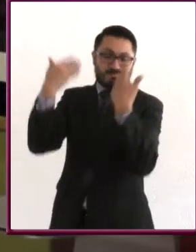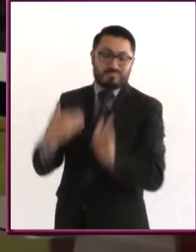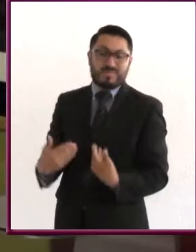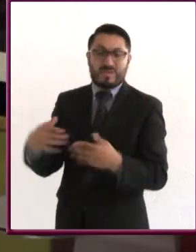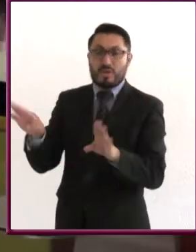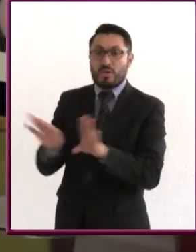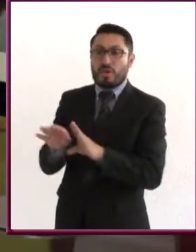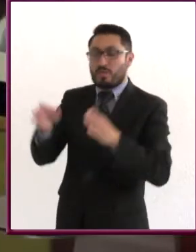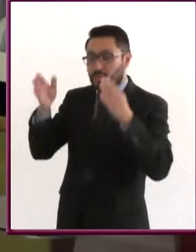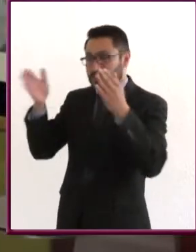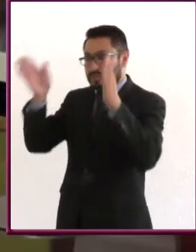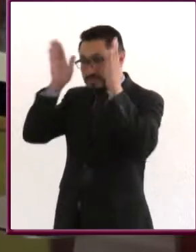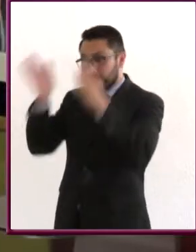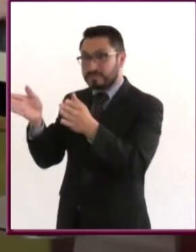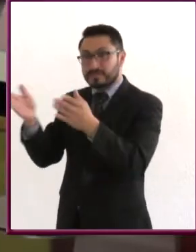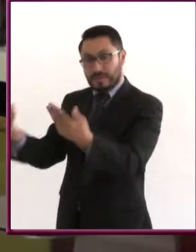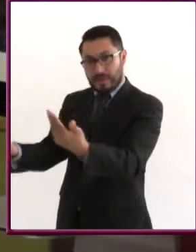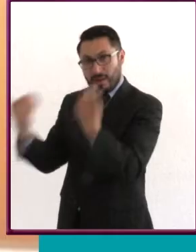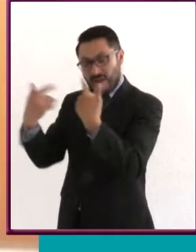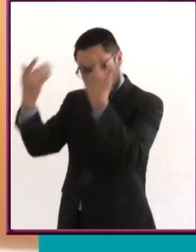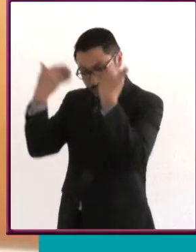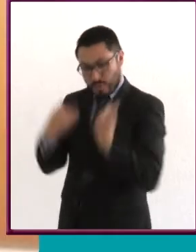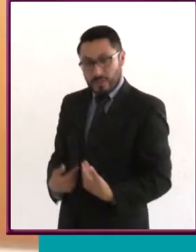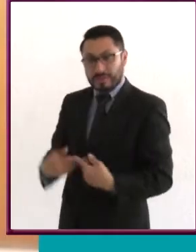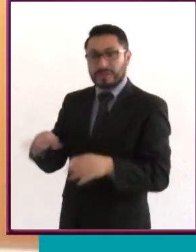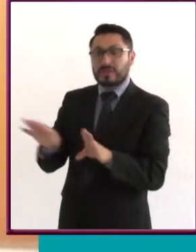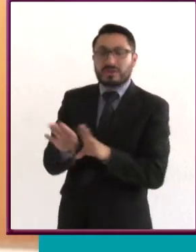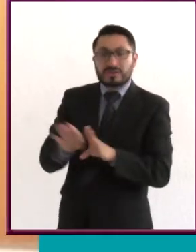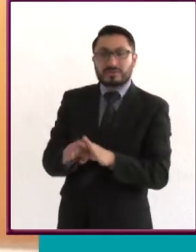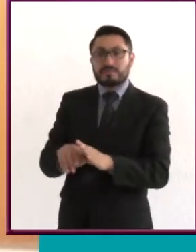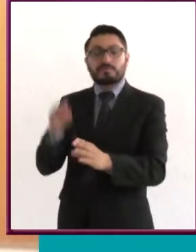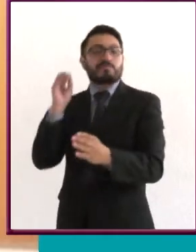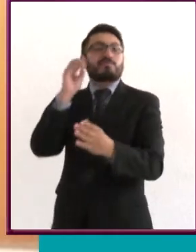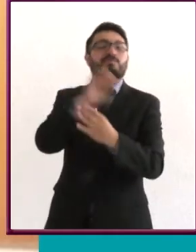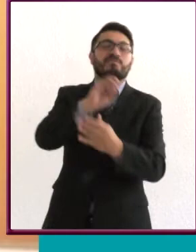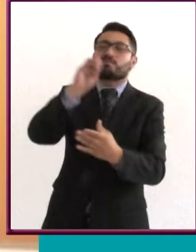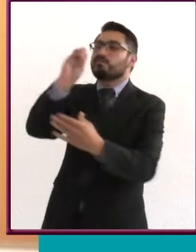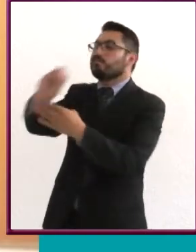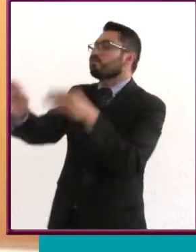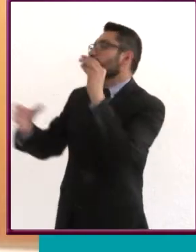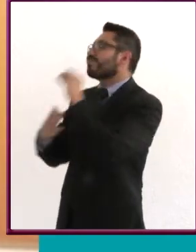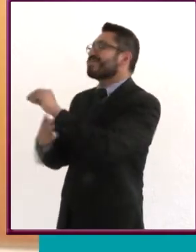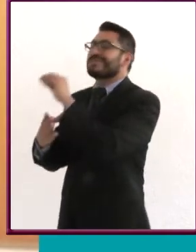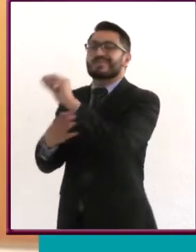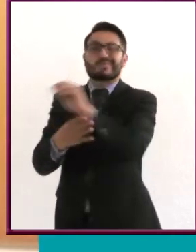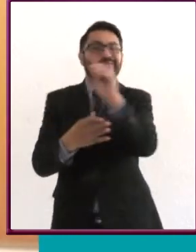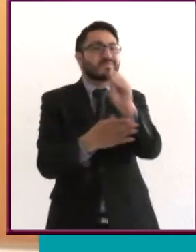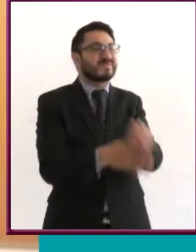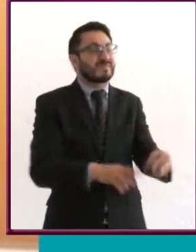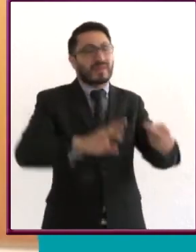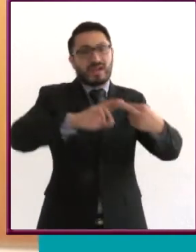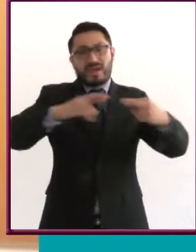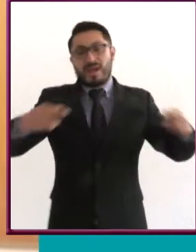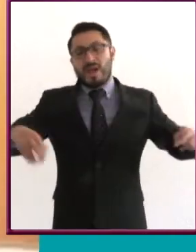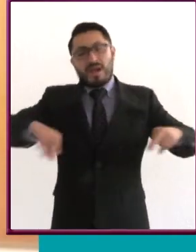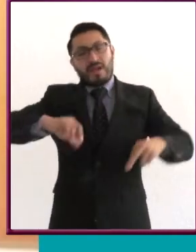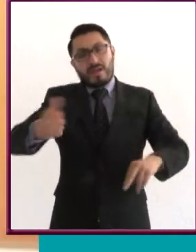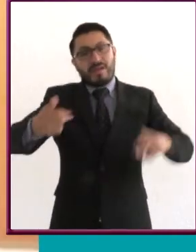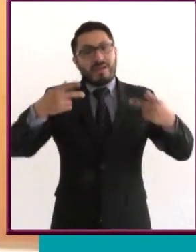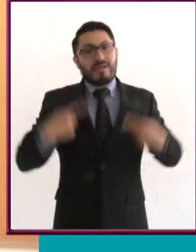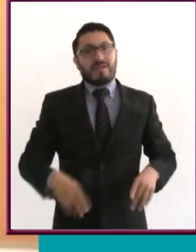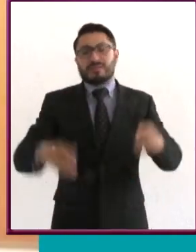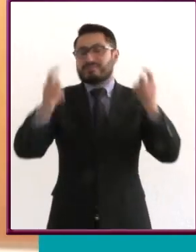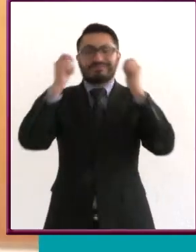Entonces creo que ahí hay una distinción también. No tomas en cuenta el cuidar tus relaciones con los otros,